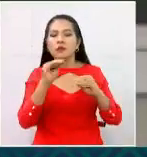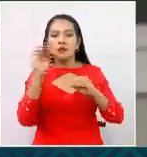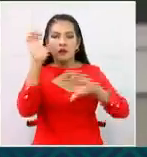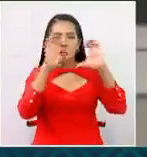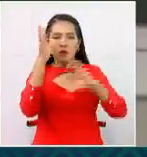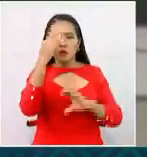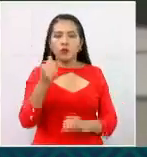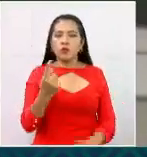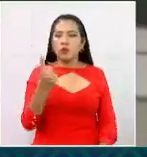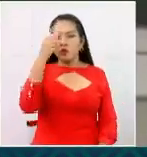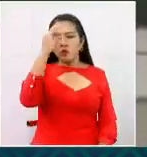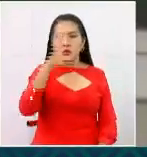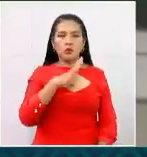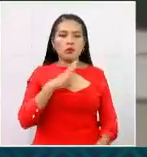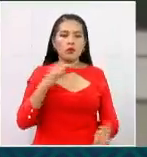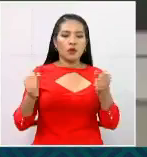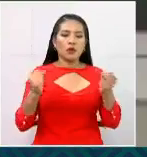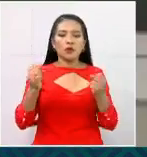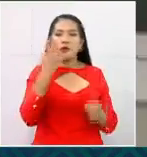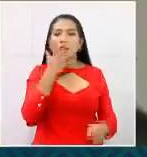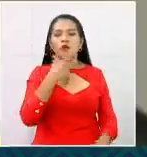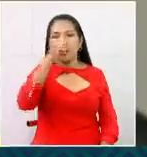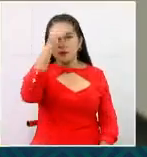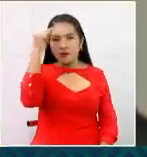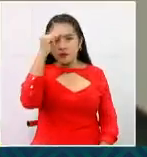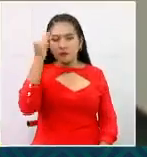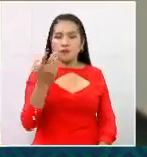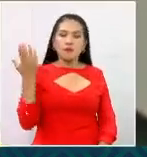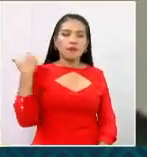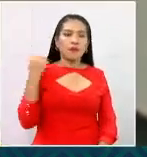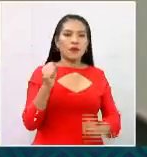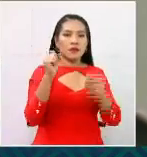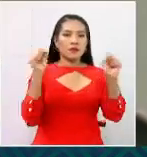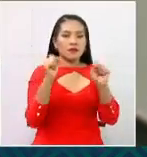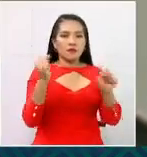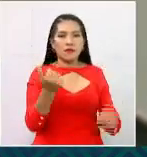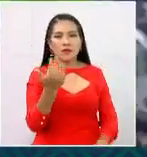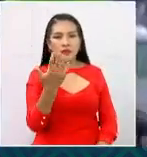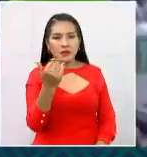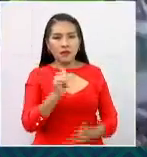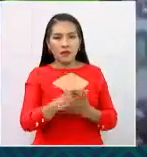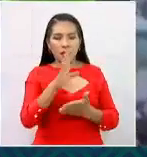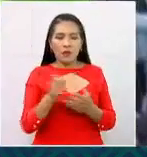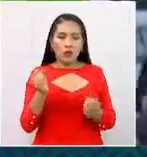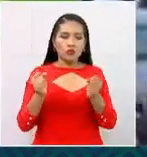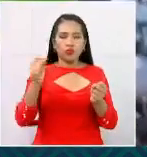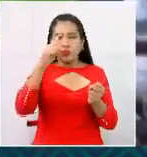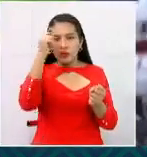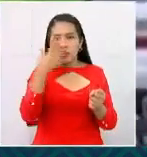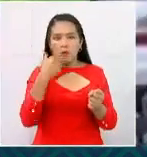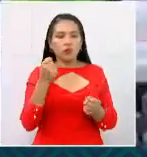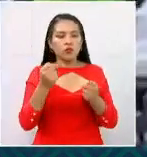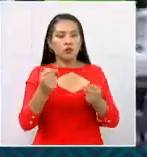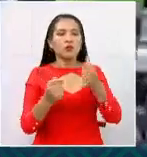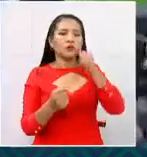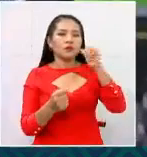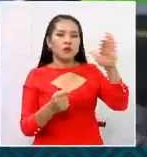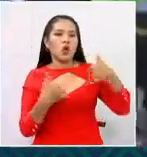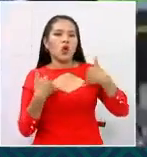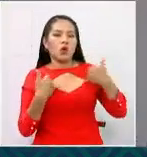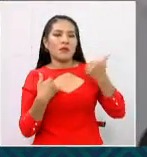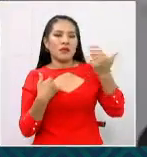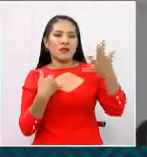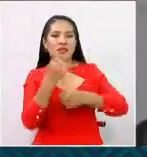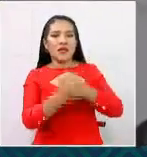conductor de un vehículo negro, quien el día sábado 15 de abril interceptó a una menor de 15 años, a quien dopó